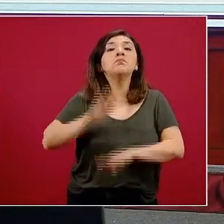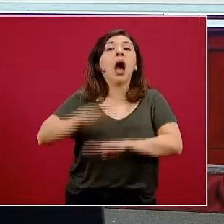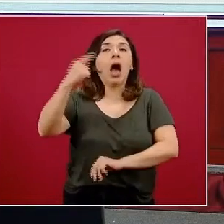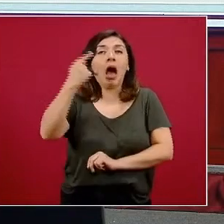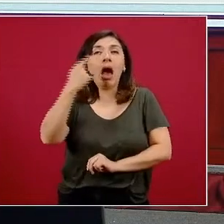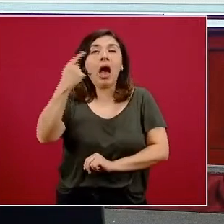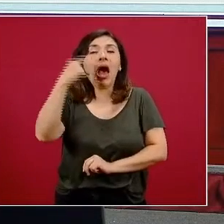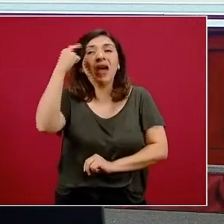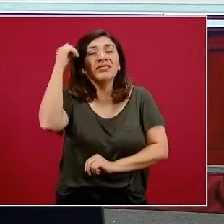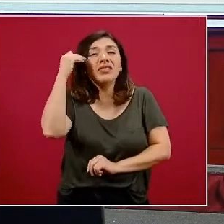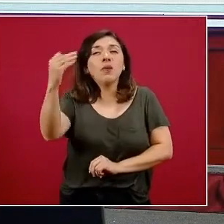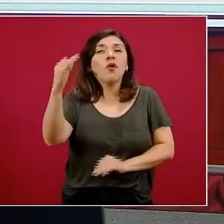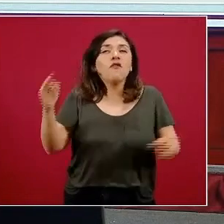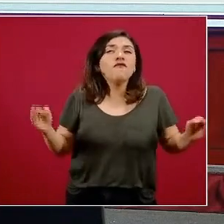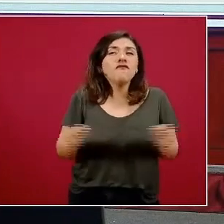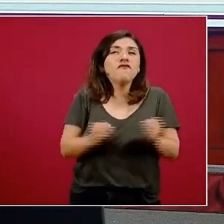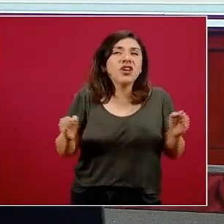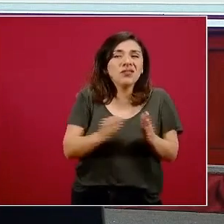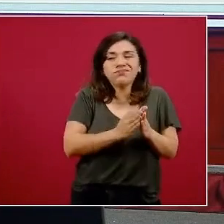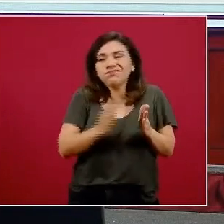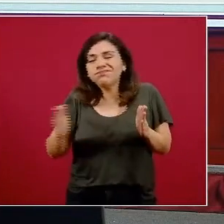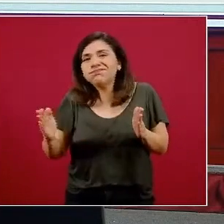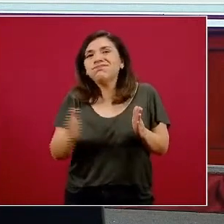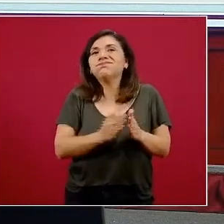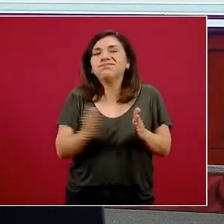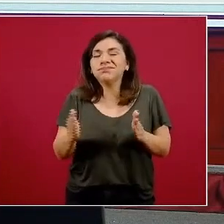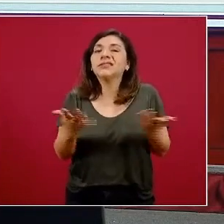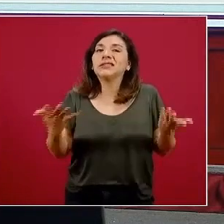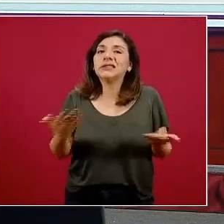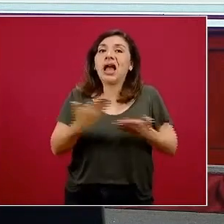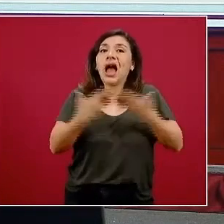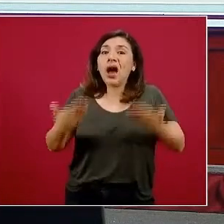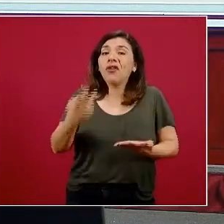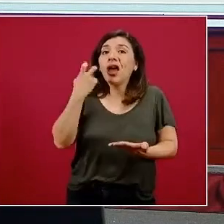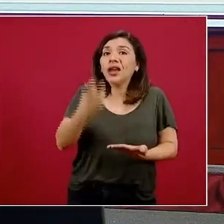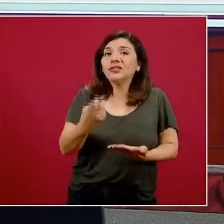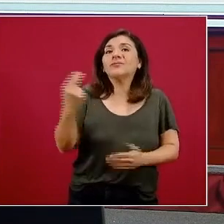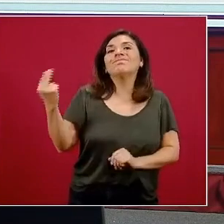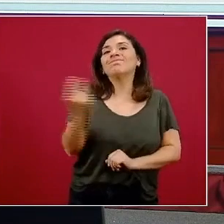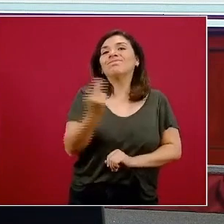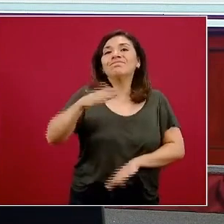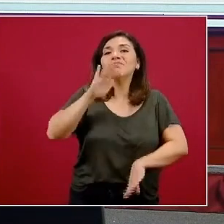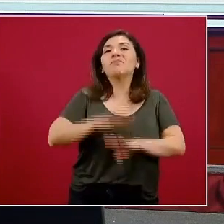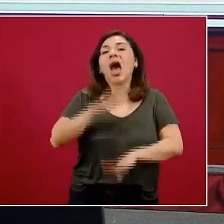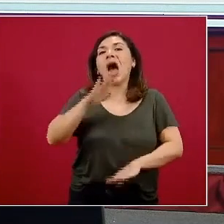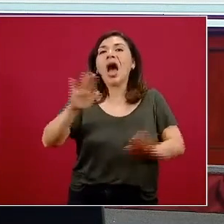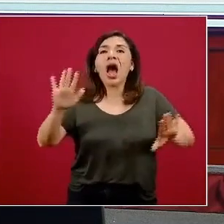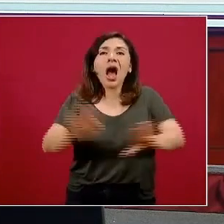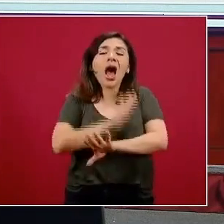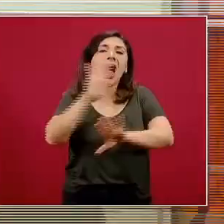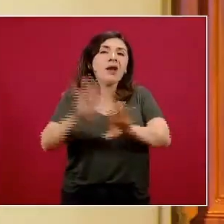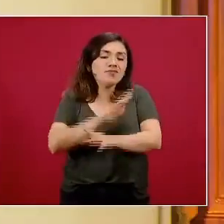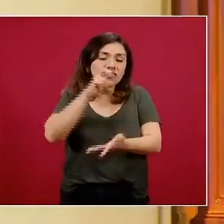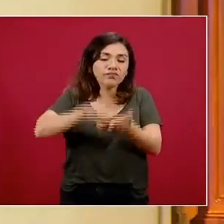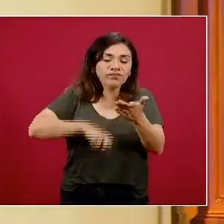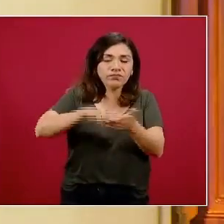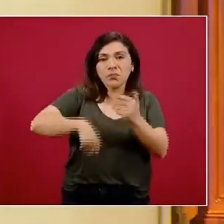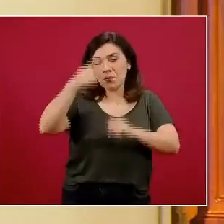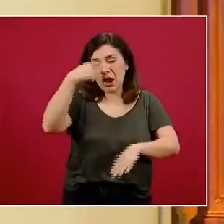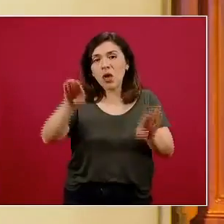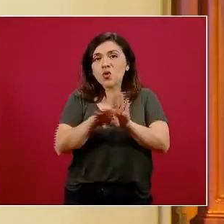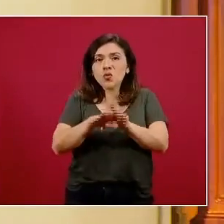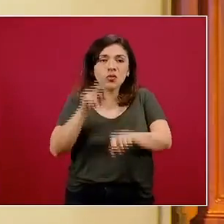durante esta temporada invernal y por lo tanto entonces esto demanda también ciertos ajustes a los modelos